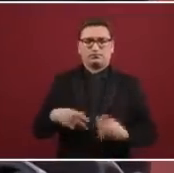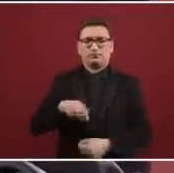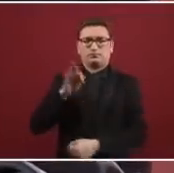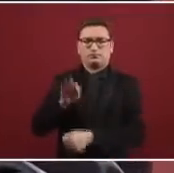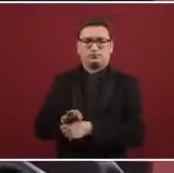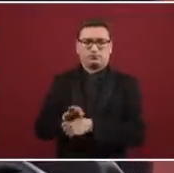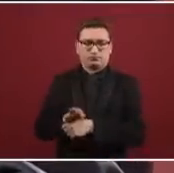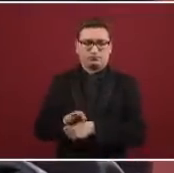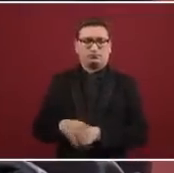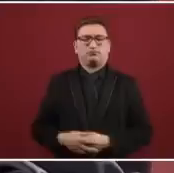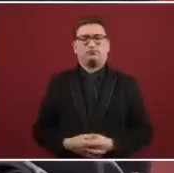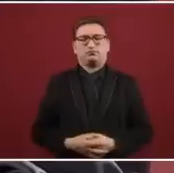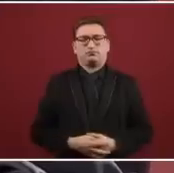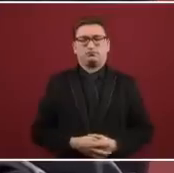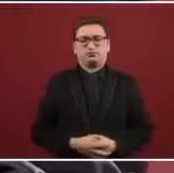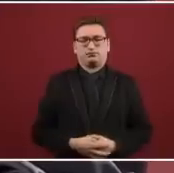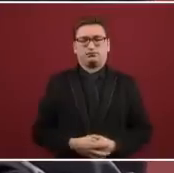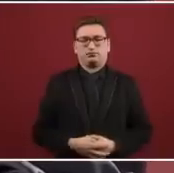los ciudadanos.